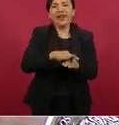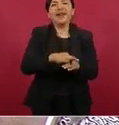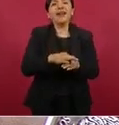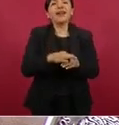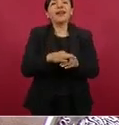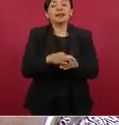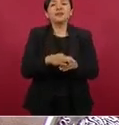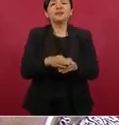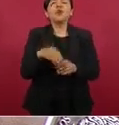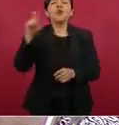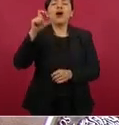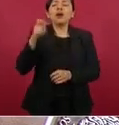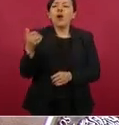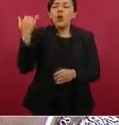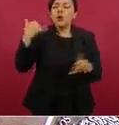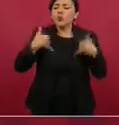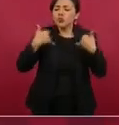tenía un año